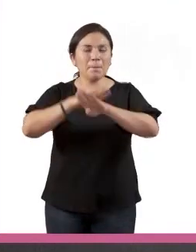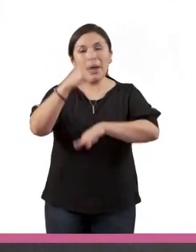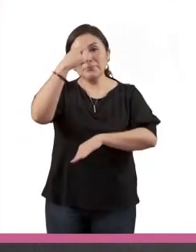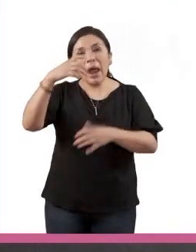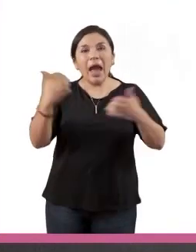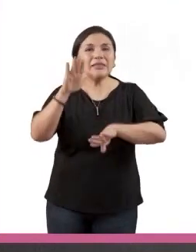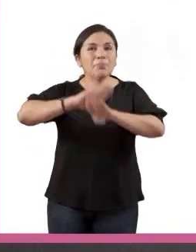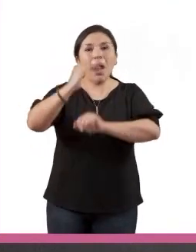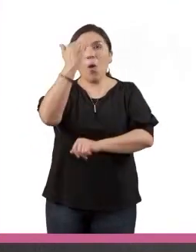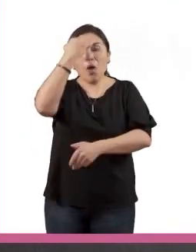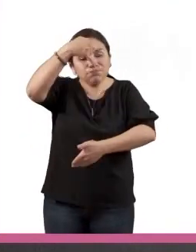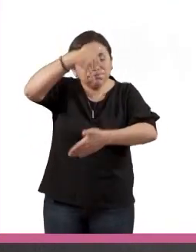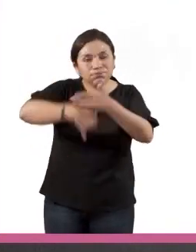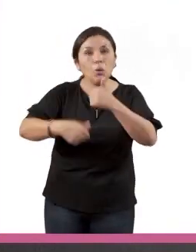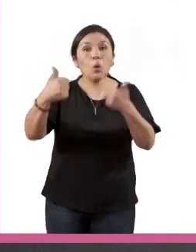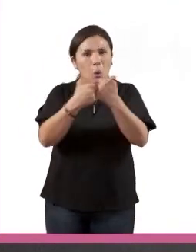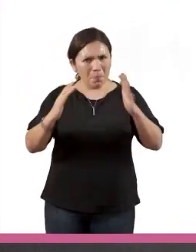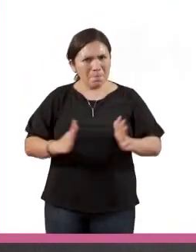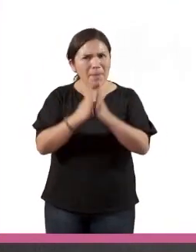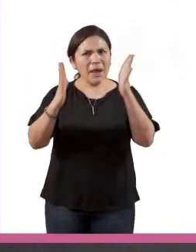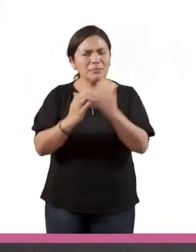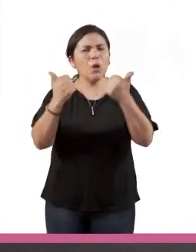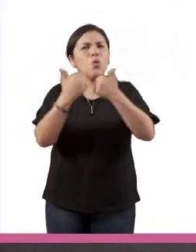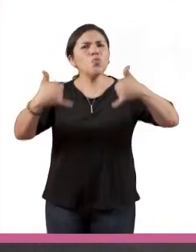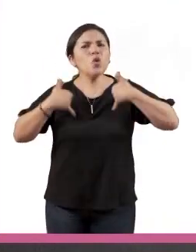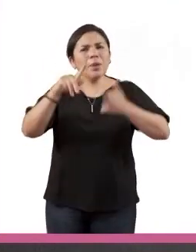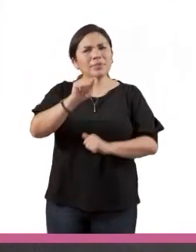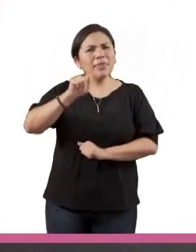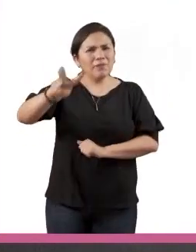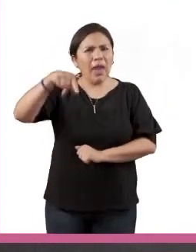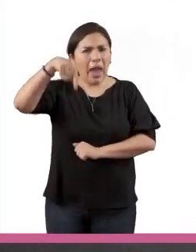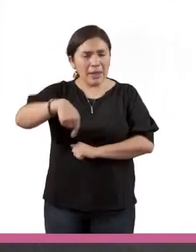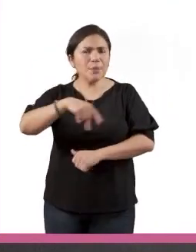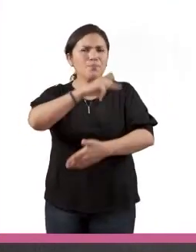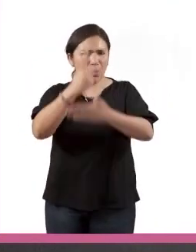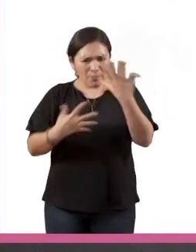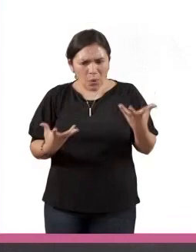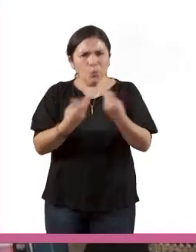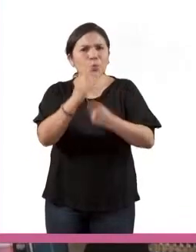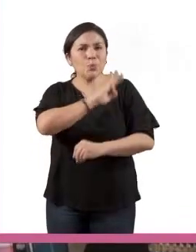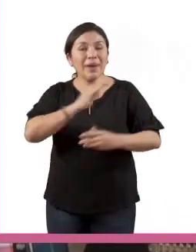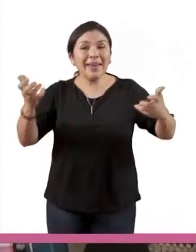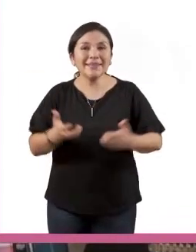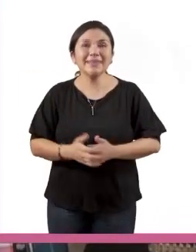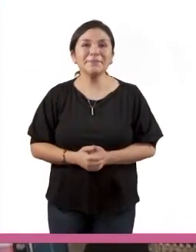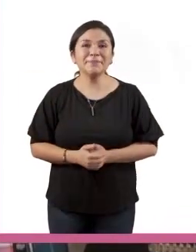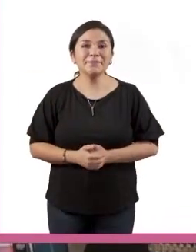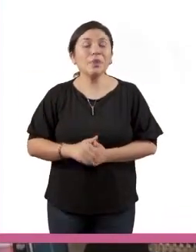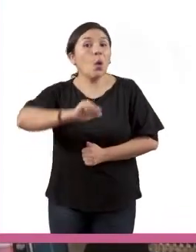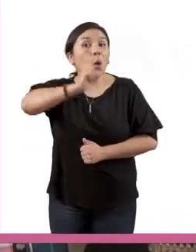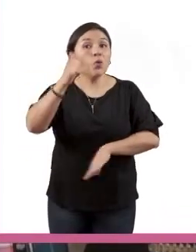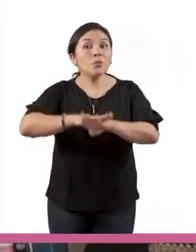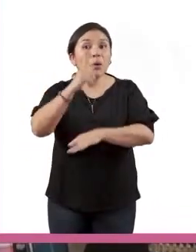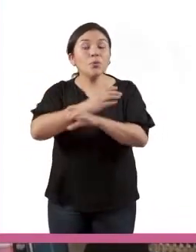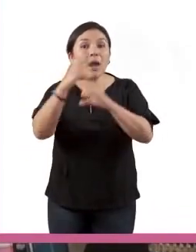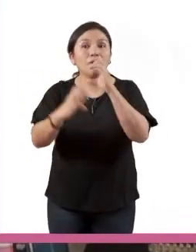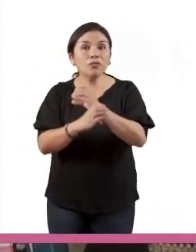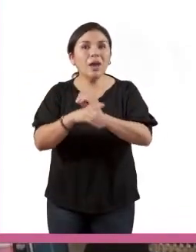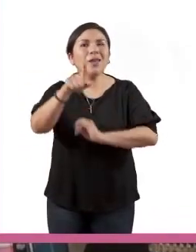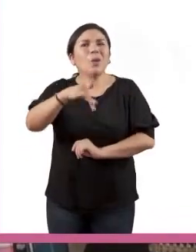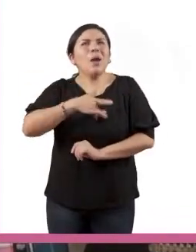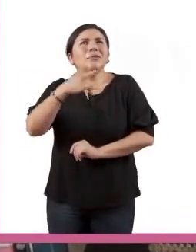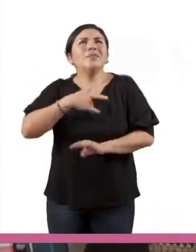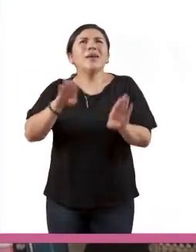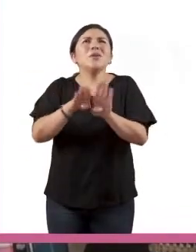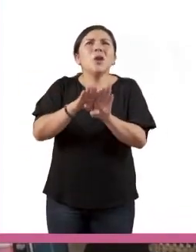y construcción del conocimiento. Participa con Jóvenes en TV y haz este programa con nosotros. Y una cosa más,